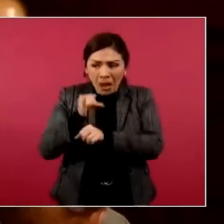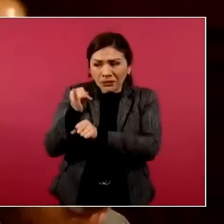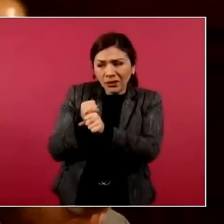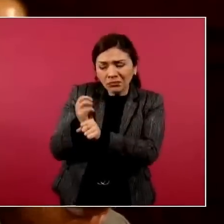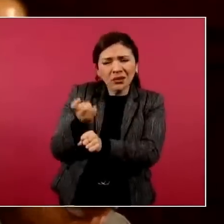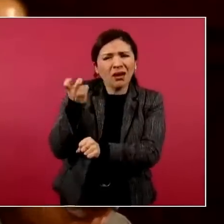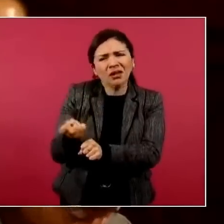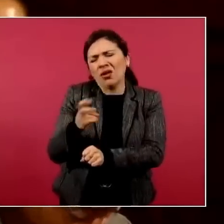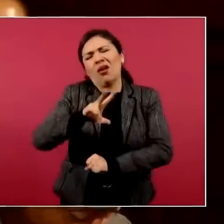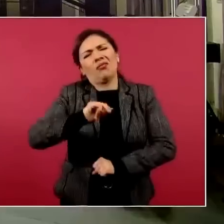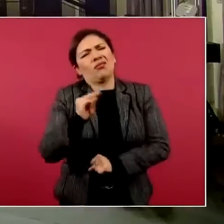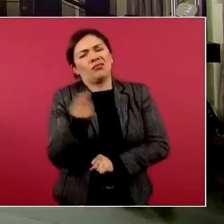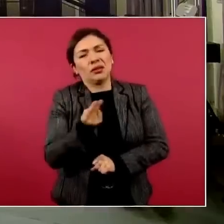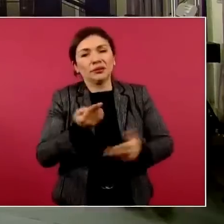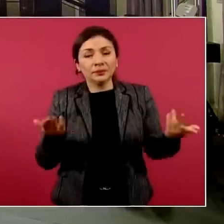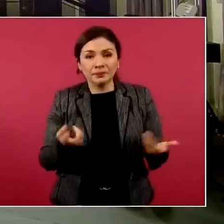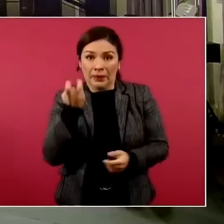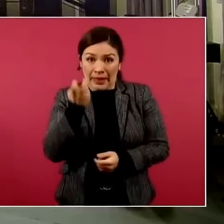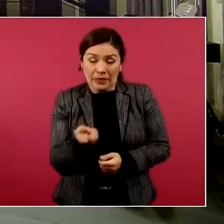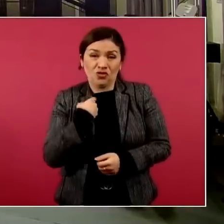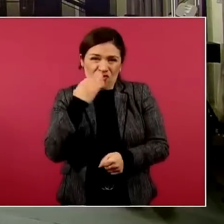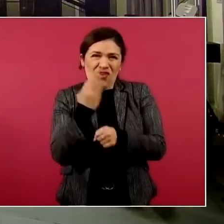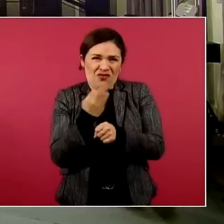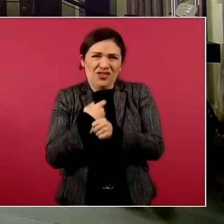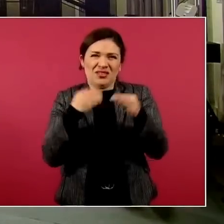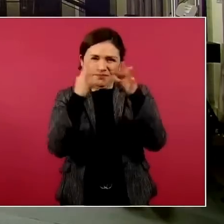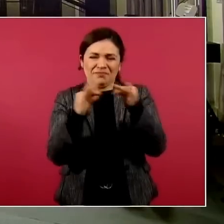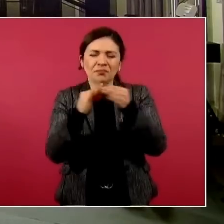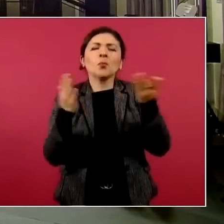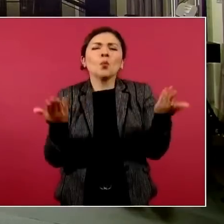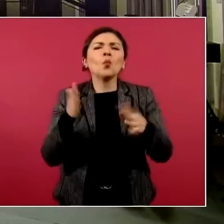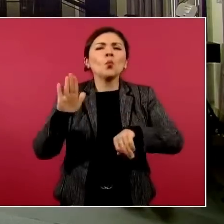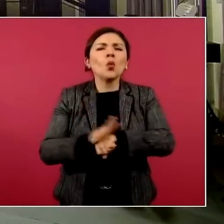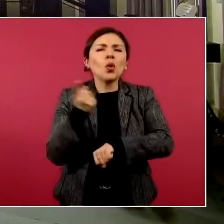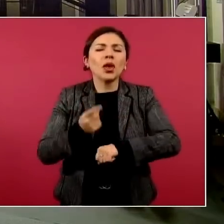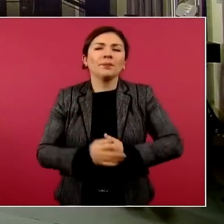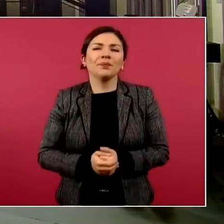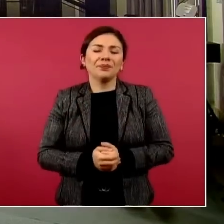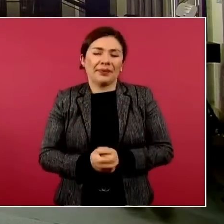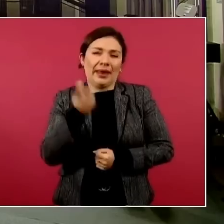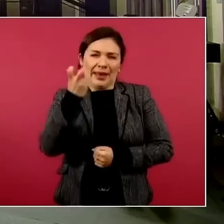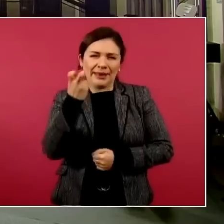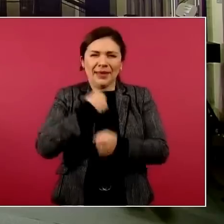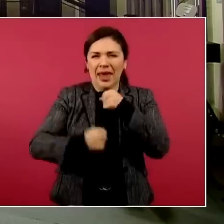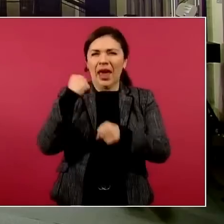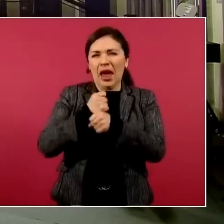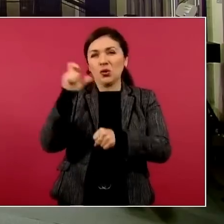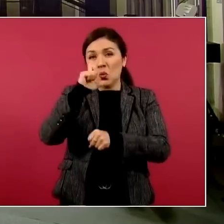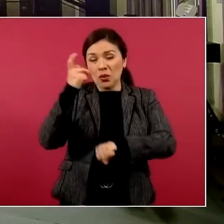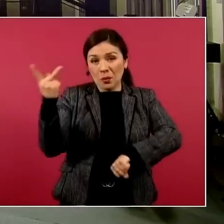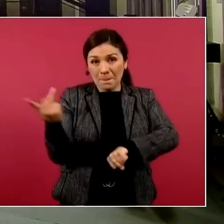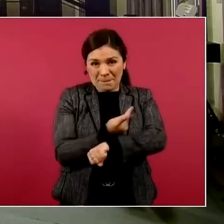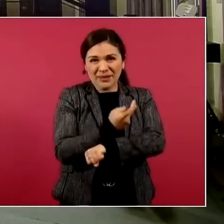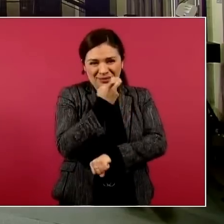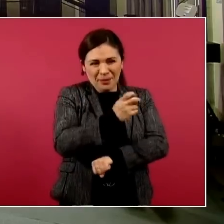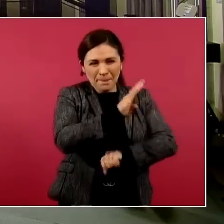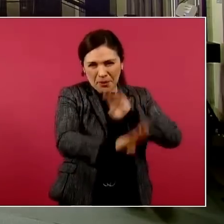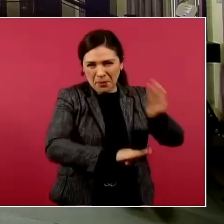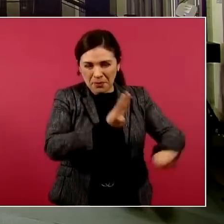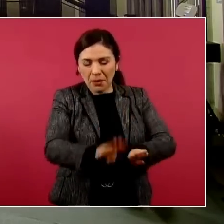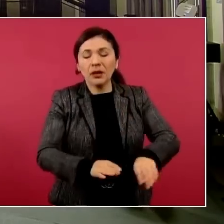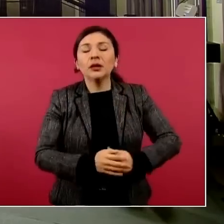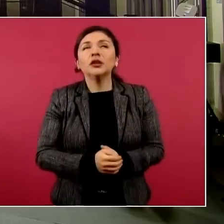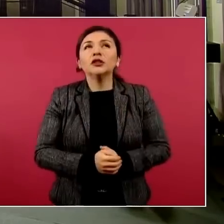así. Y esto lo cuento, y esto viene a modo porque, bueno, pues en ese año en que sucedió esto y previo,